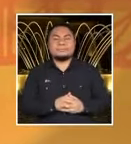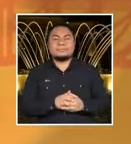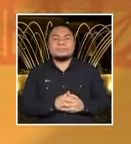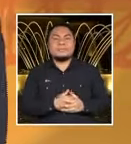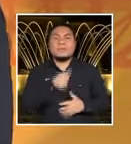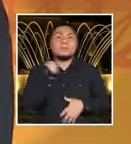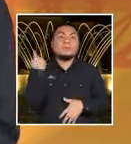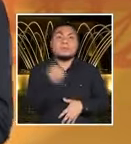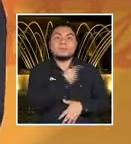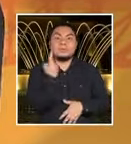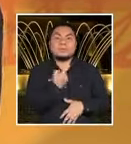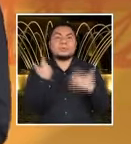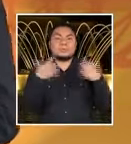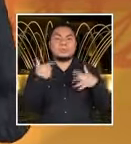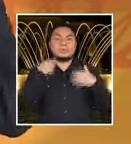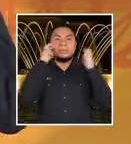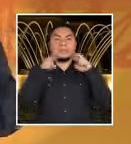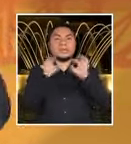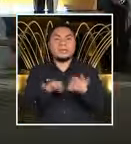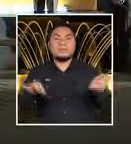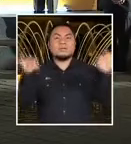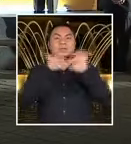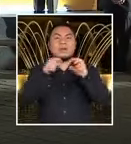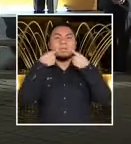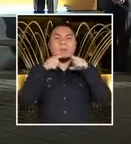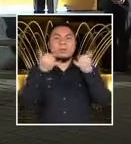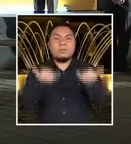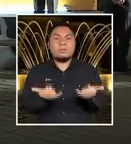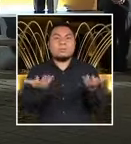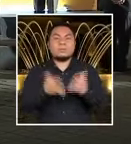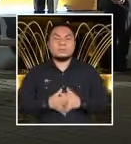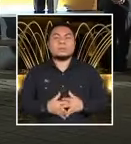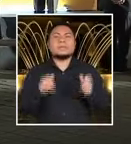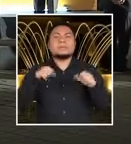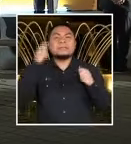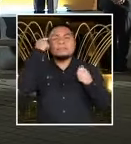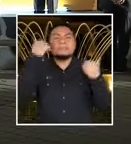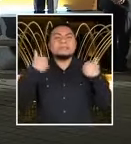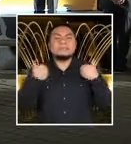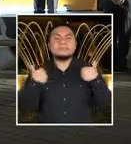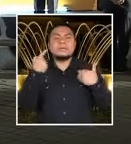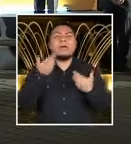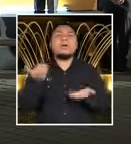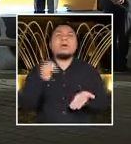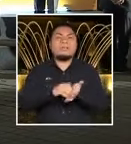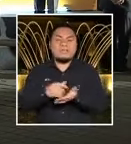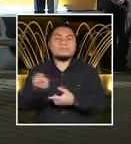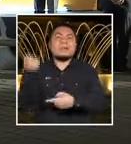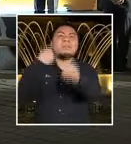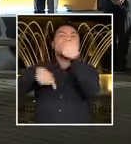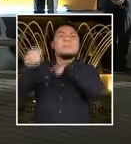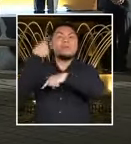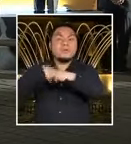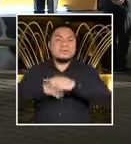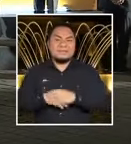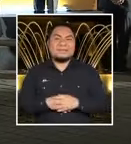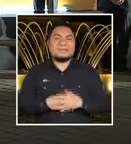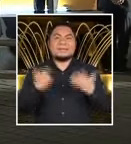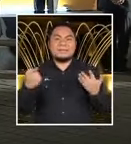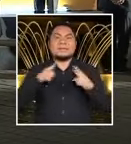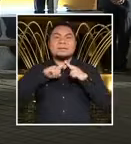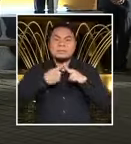Nosotros, y eso es lo importante del mensaje de hoy, es que tenemos que volver